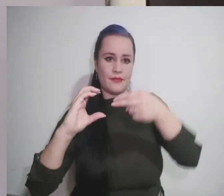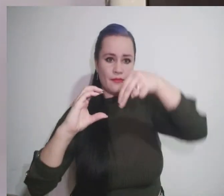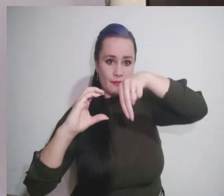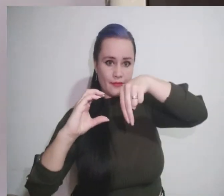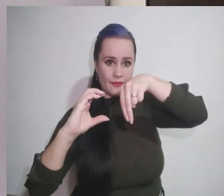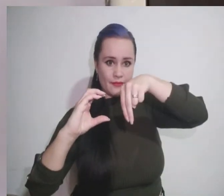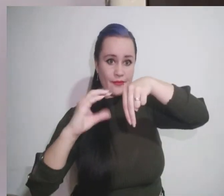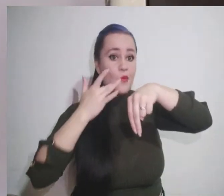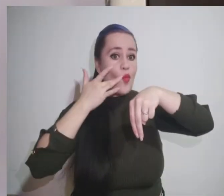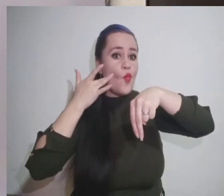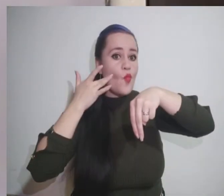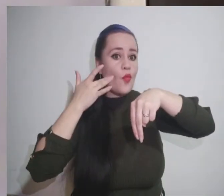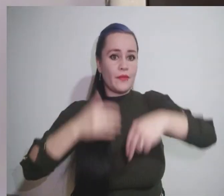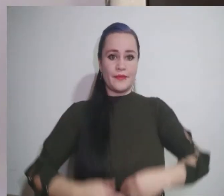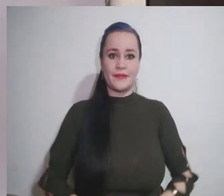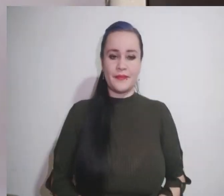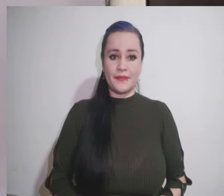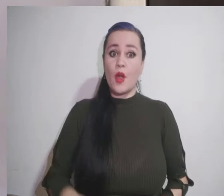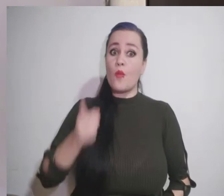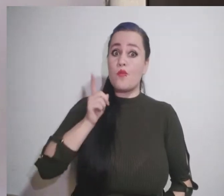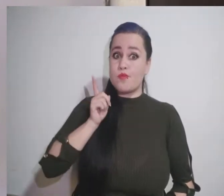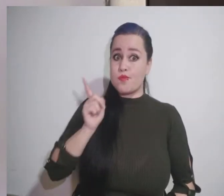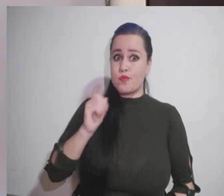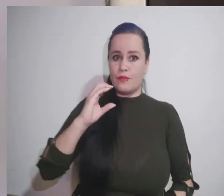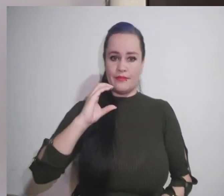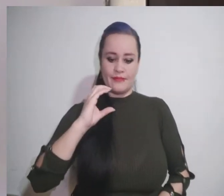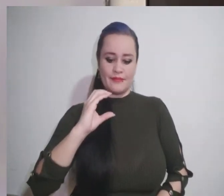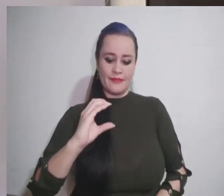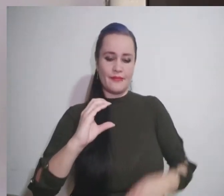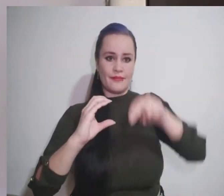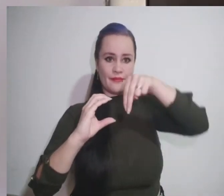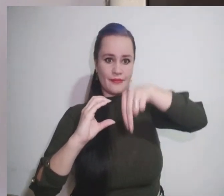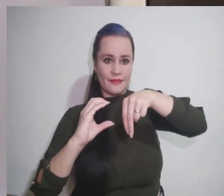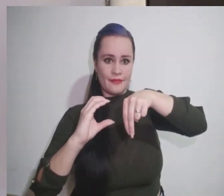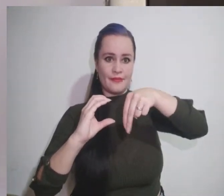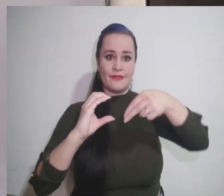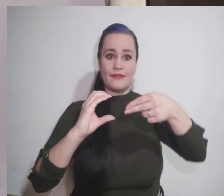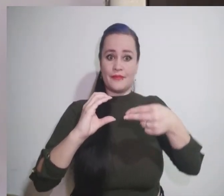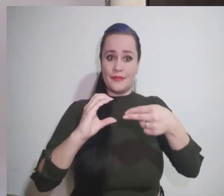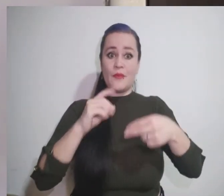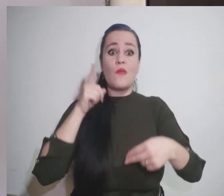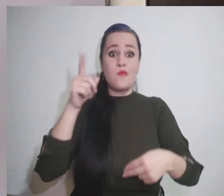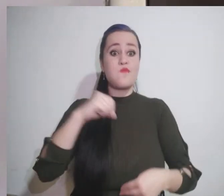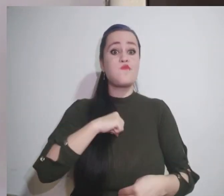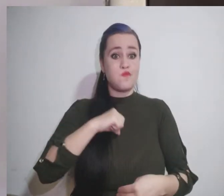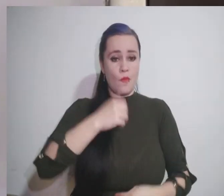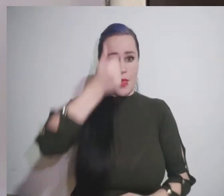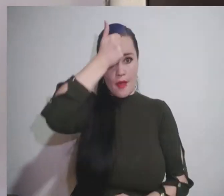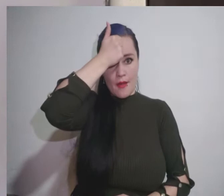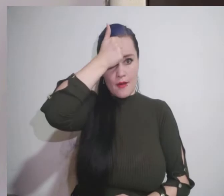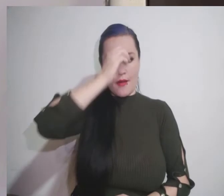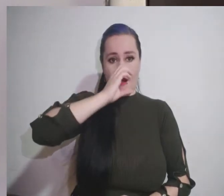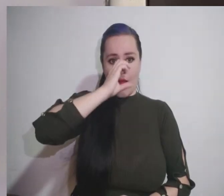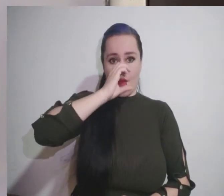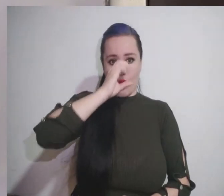están formadas por aminoácidos. Este es un aminoácido y su estructura está formada por un carbono